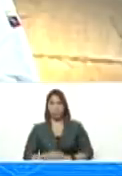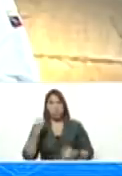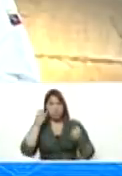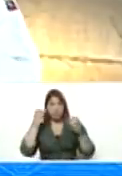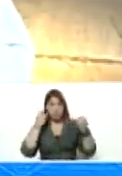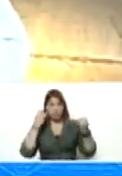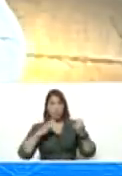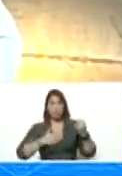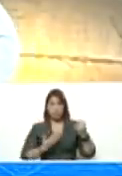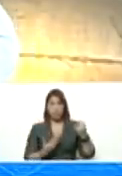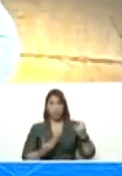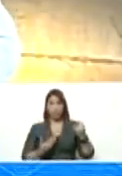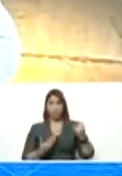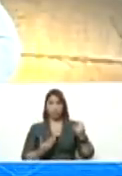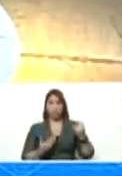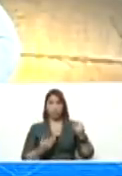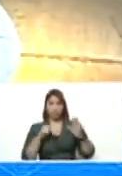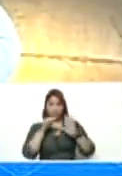medir